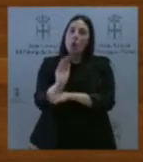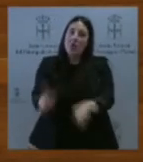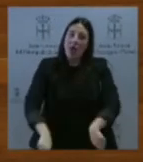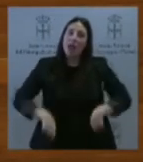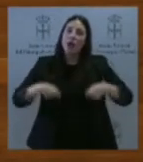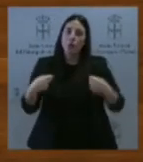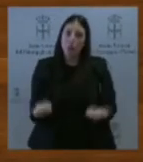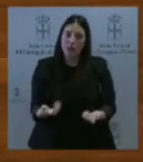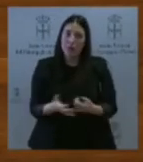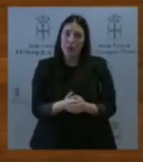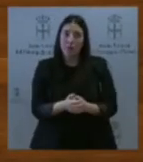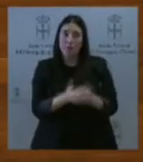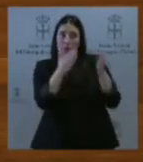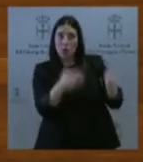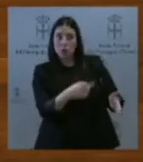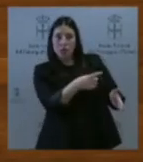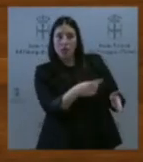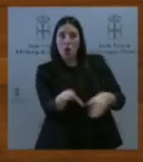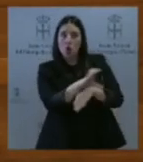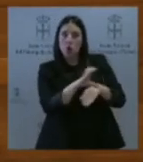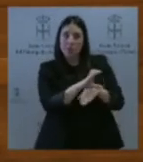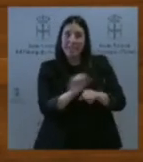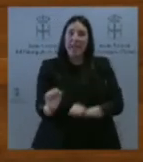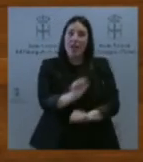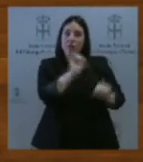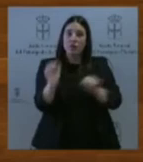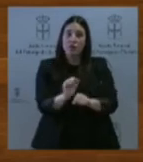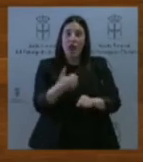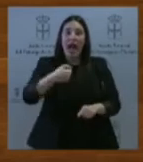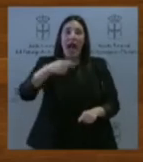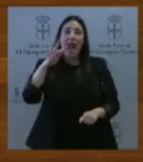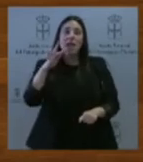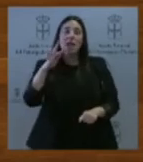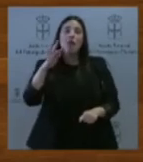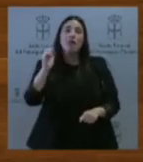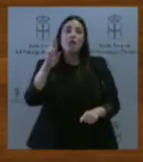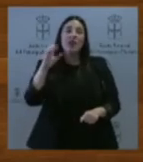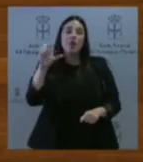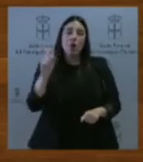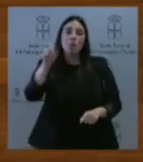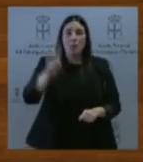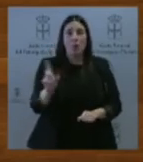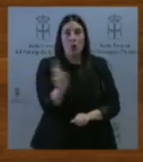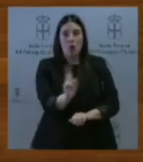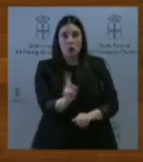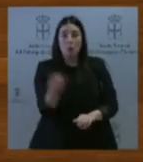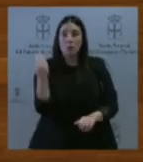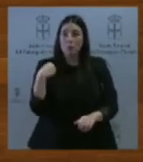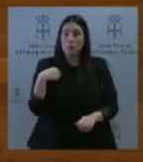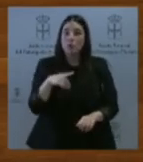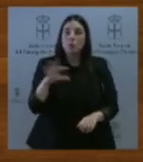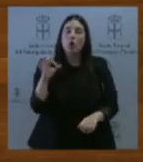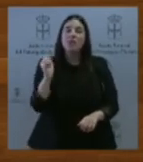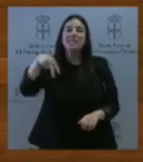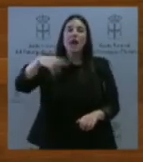I, sino la de Alfonso II. ¿O acaso cree que Santullano, como dijo aquí el presidente Barbón, está más protegida con la chicane de La